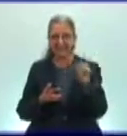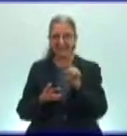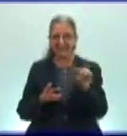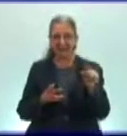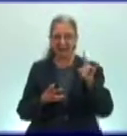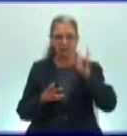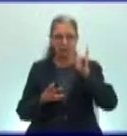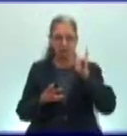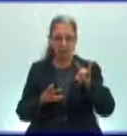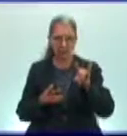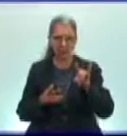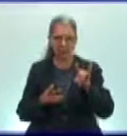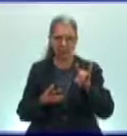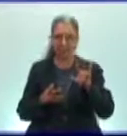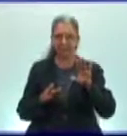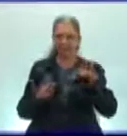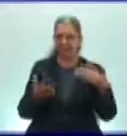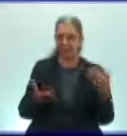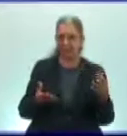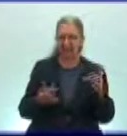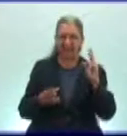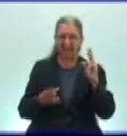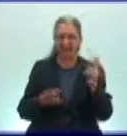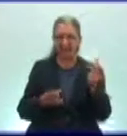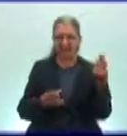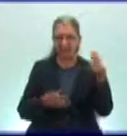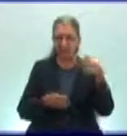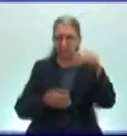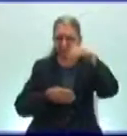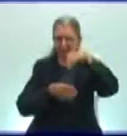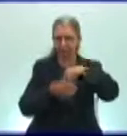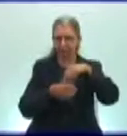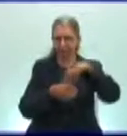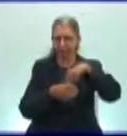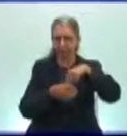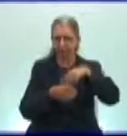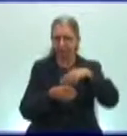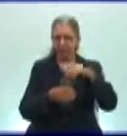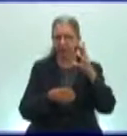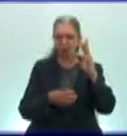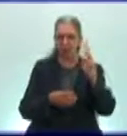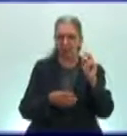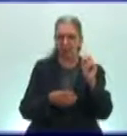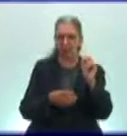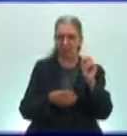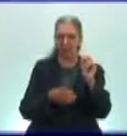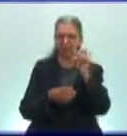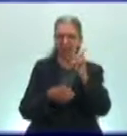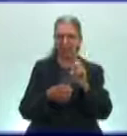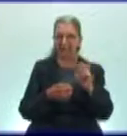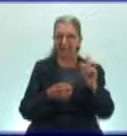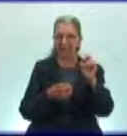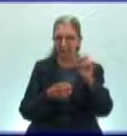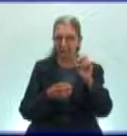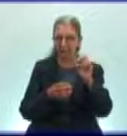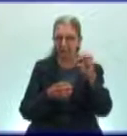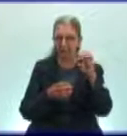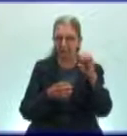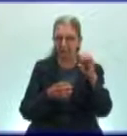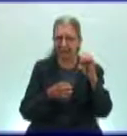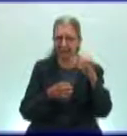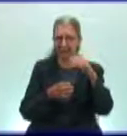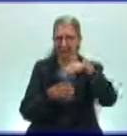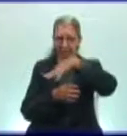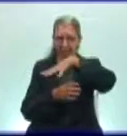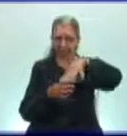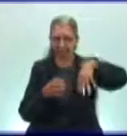responda cantidad de protones en su núcleo, cuántos electrones tendrá en su envoltura. Fíjense